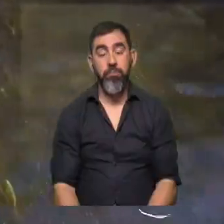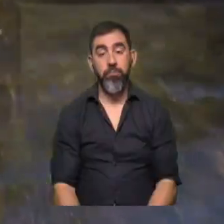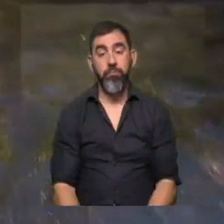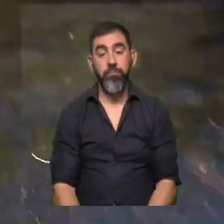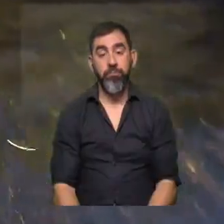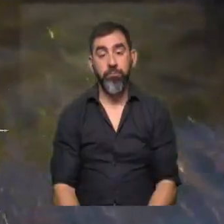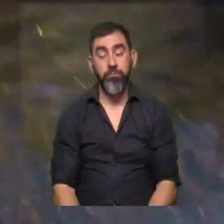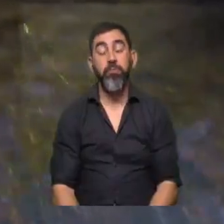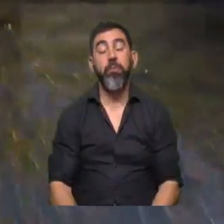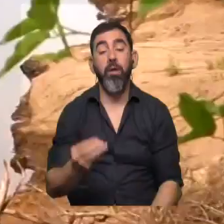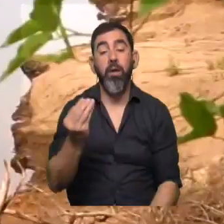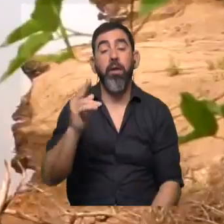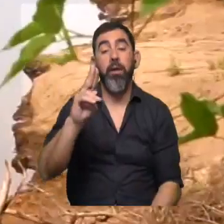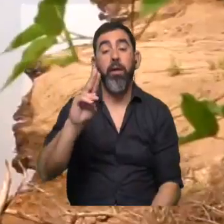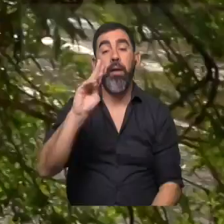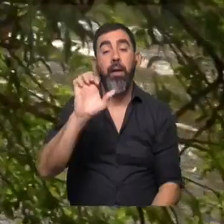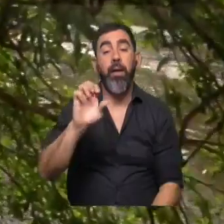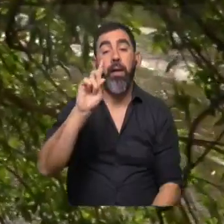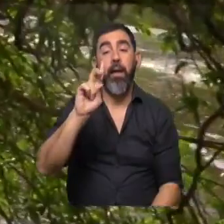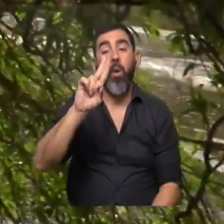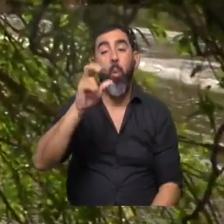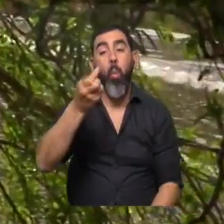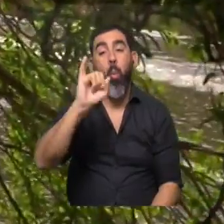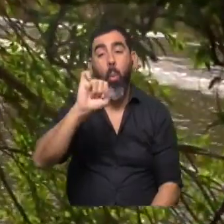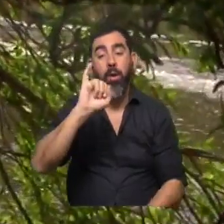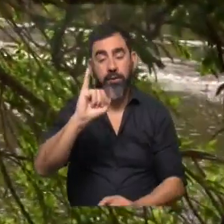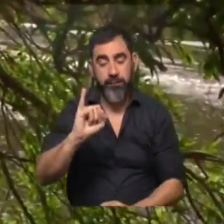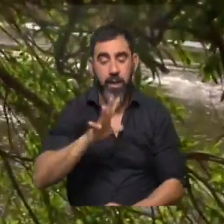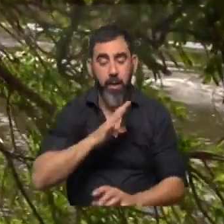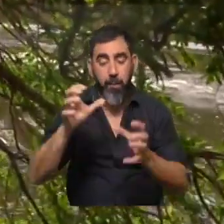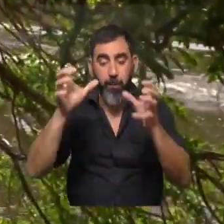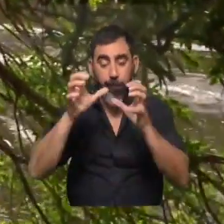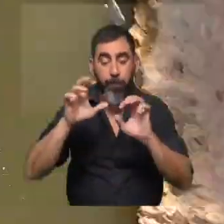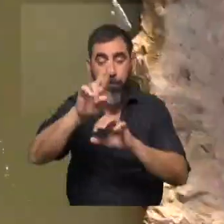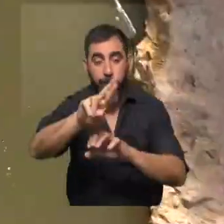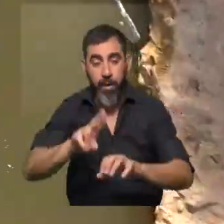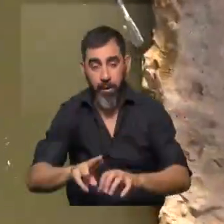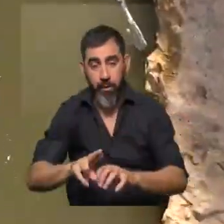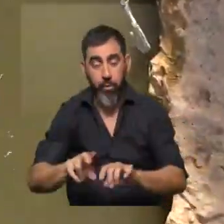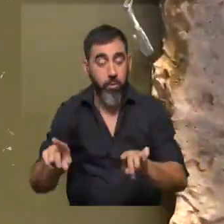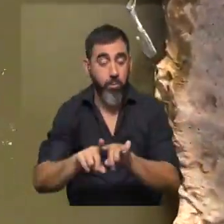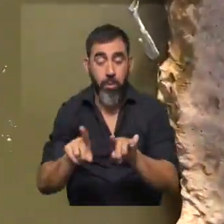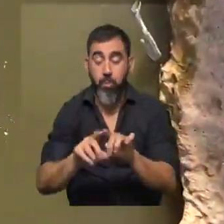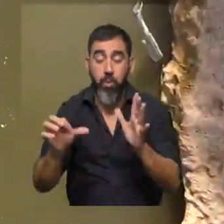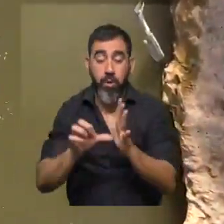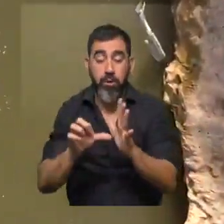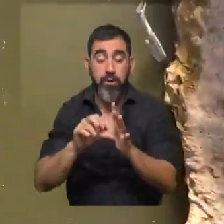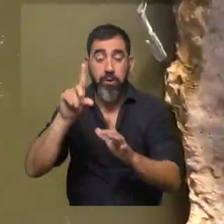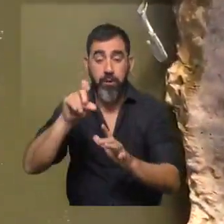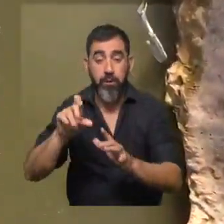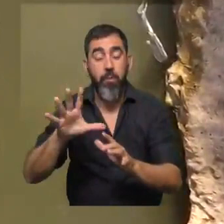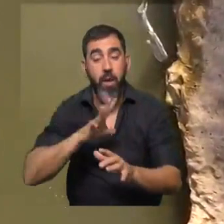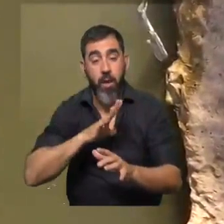Sí, el Queguay es un río amenazado. No escapa a la realidad de todos los ecosistemas acuáticos del Uruguay, en donde hay